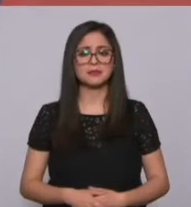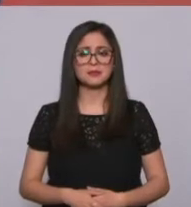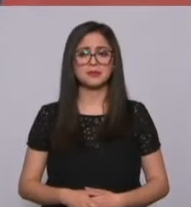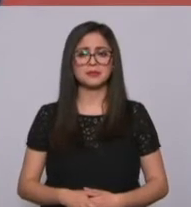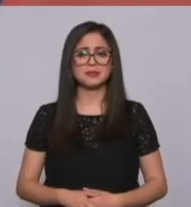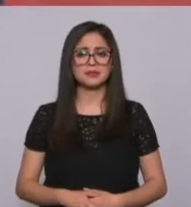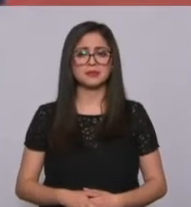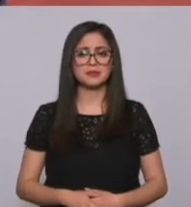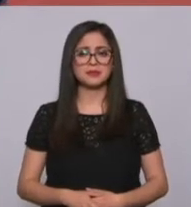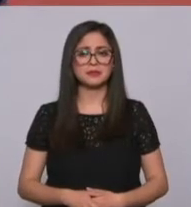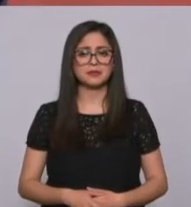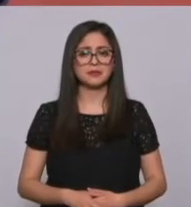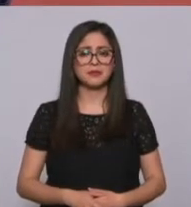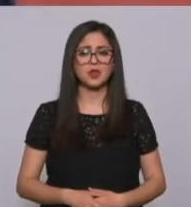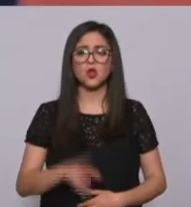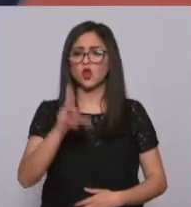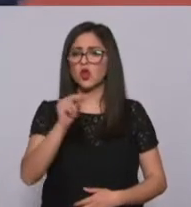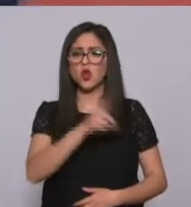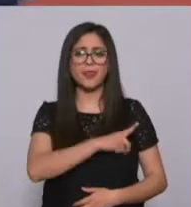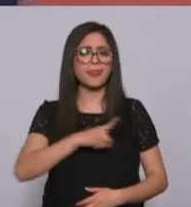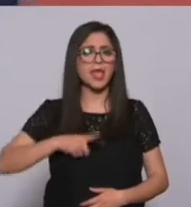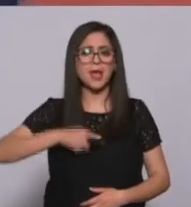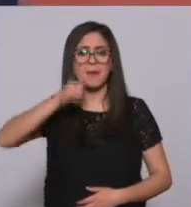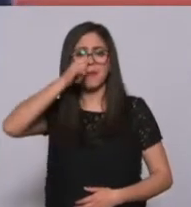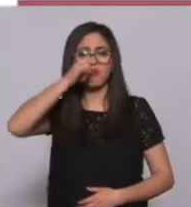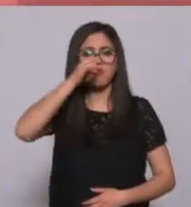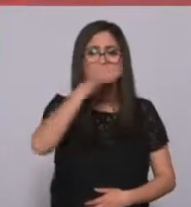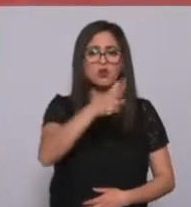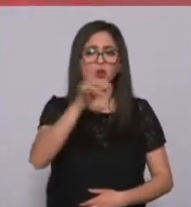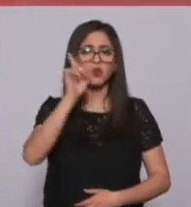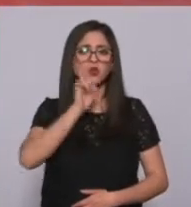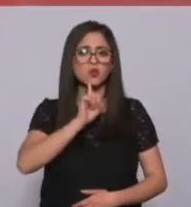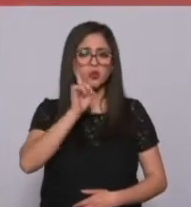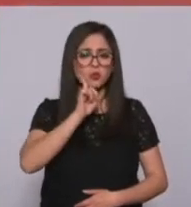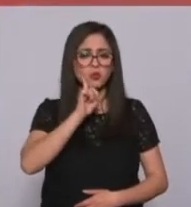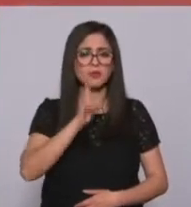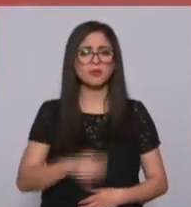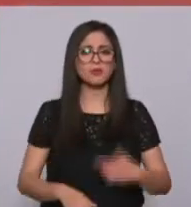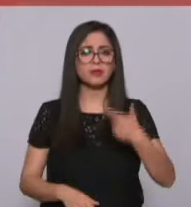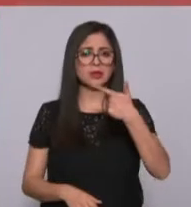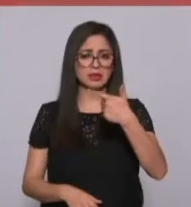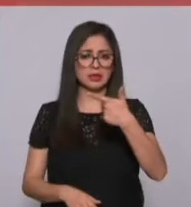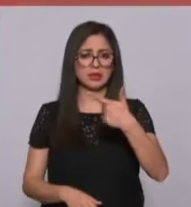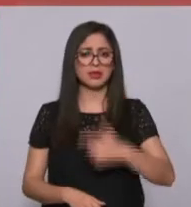no agresiones a mujeres. 7,